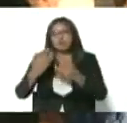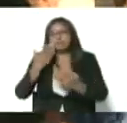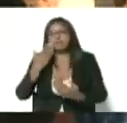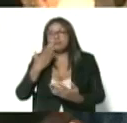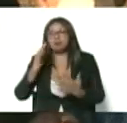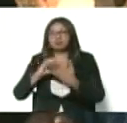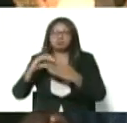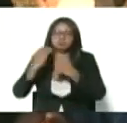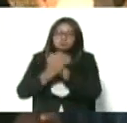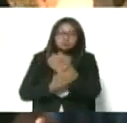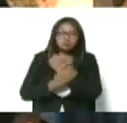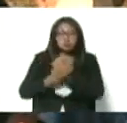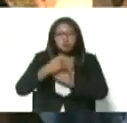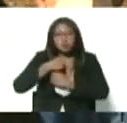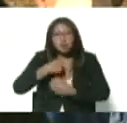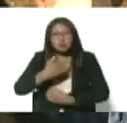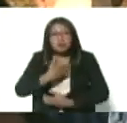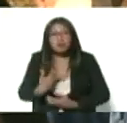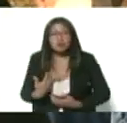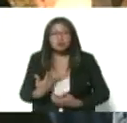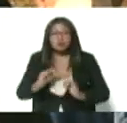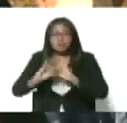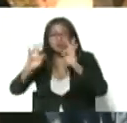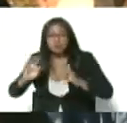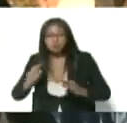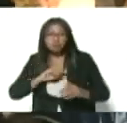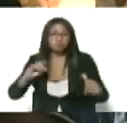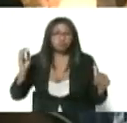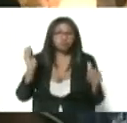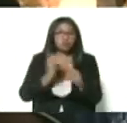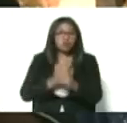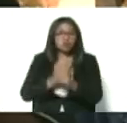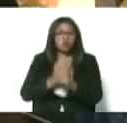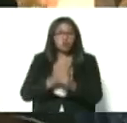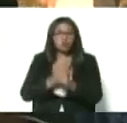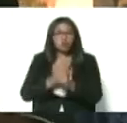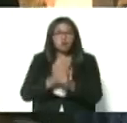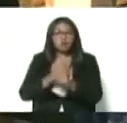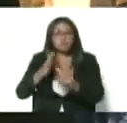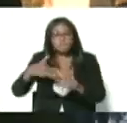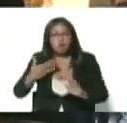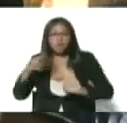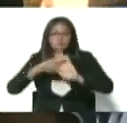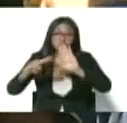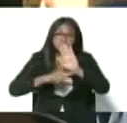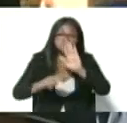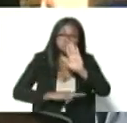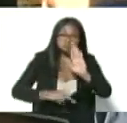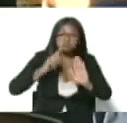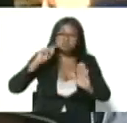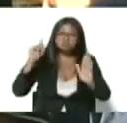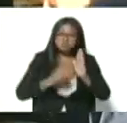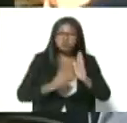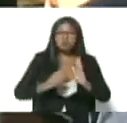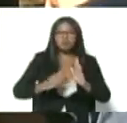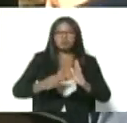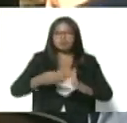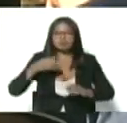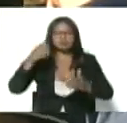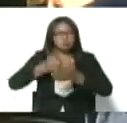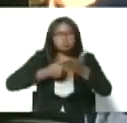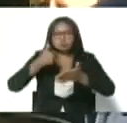y eso es lo que queremos que todos nos busquemos a cumplir las instrucciones que usted ha insistido mucho